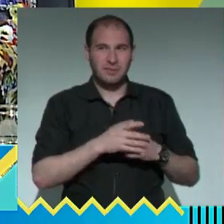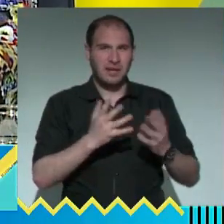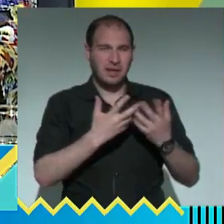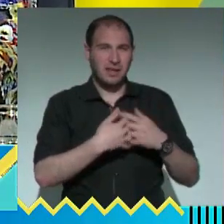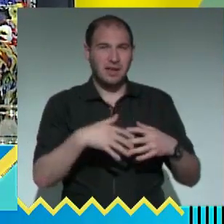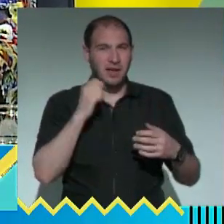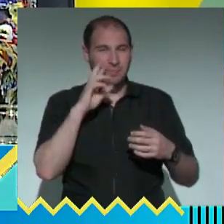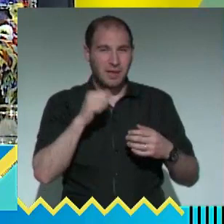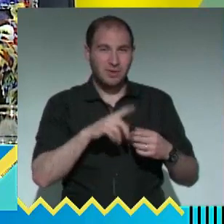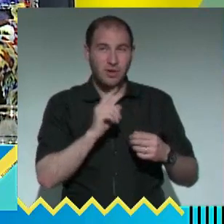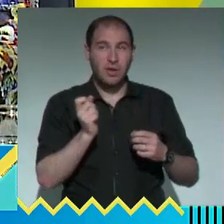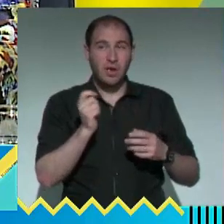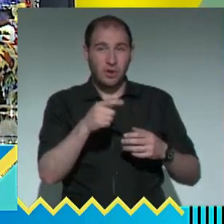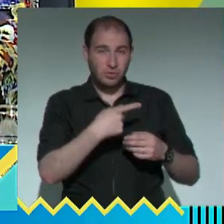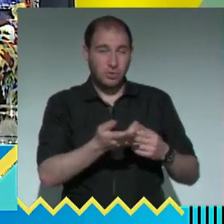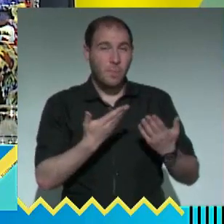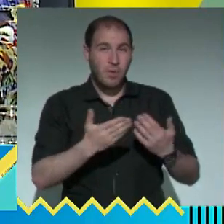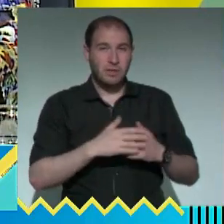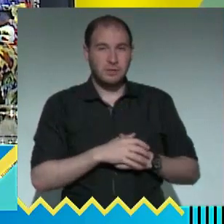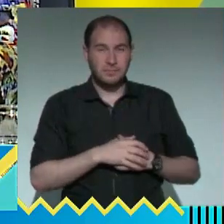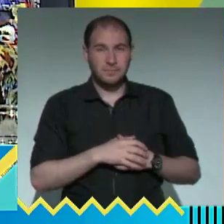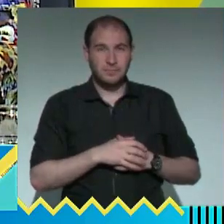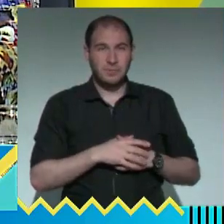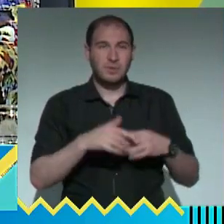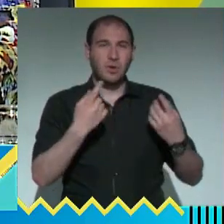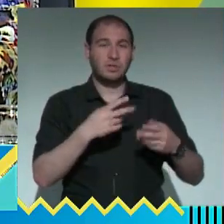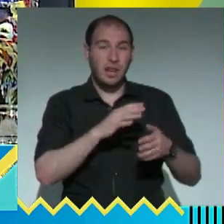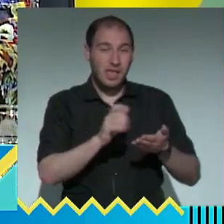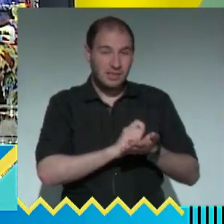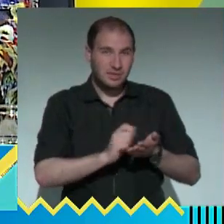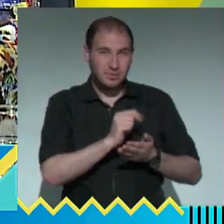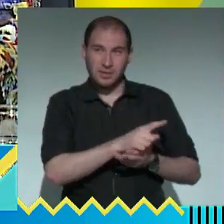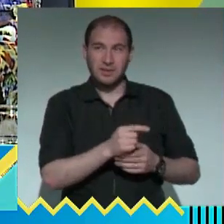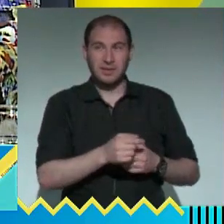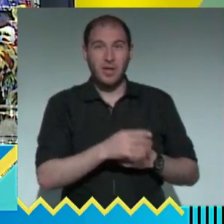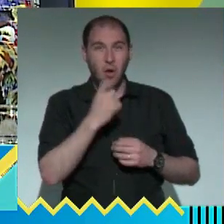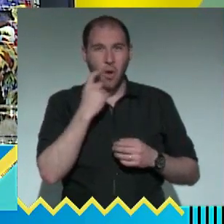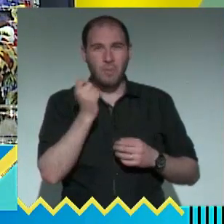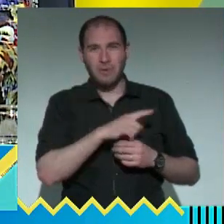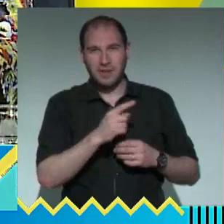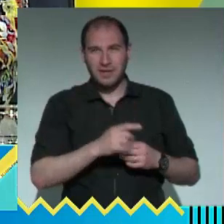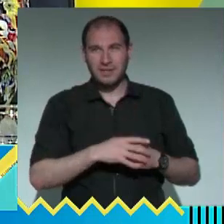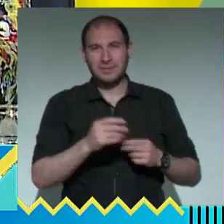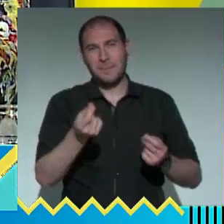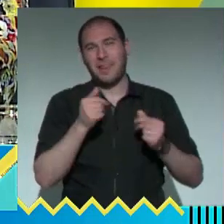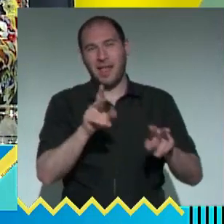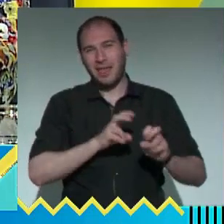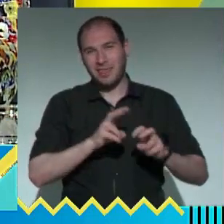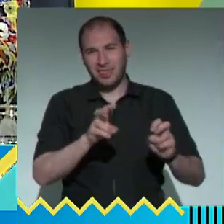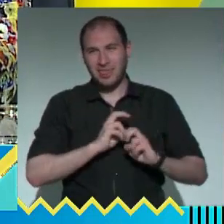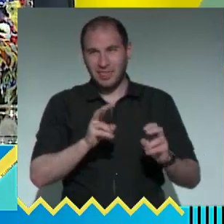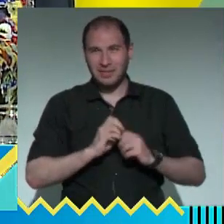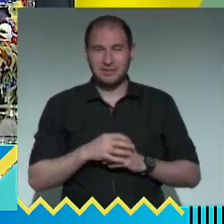Germán Dafunquio. Jorge. Y le dijo, ¿podemos hacer algo con tu letra? ¿Te imaginas? El pibe debe estar viviendo las regalías. Claro, las